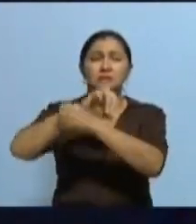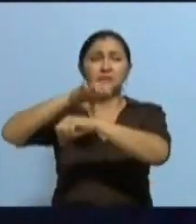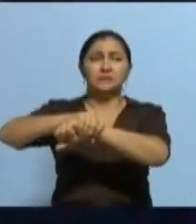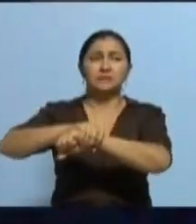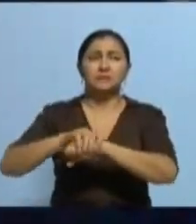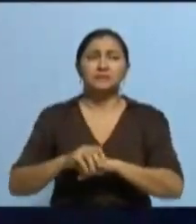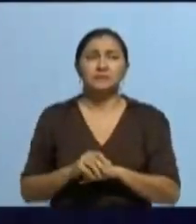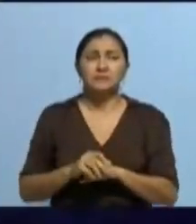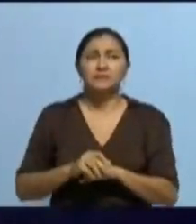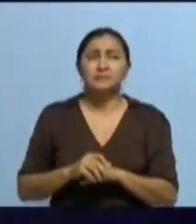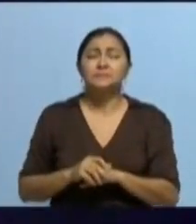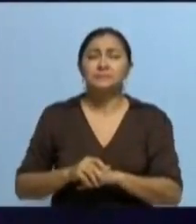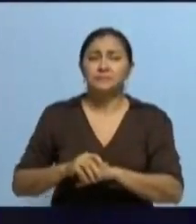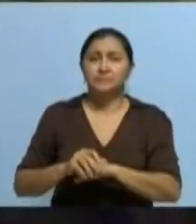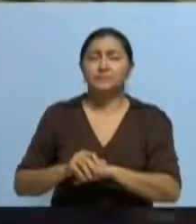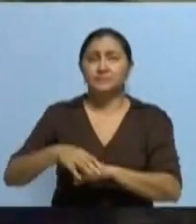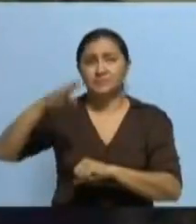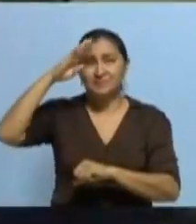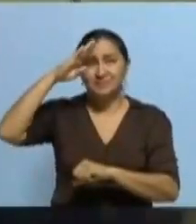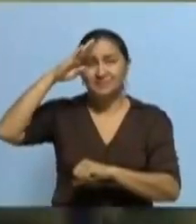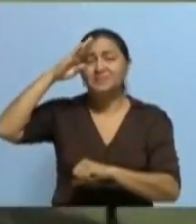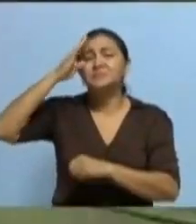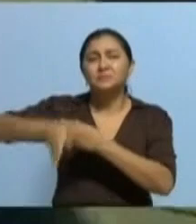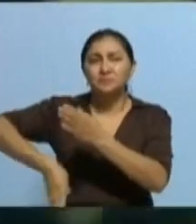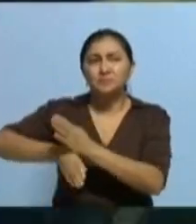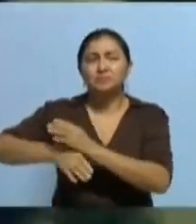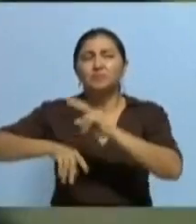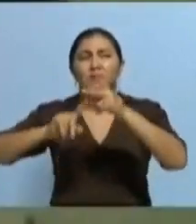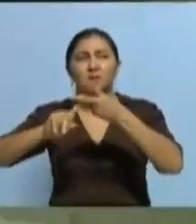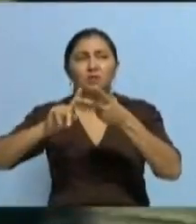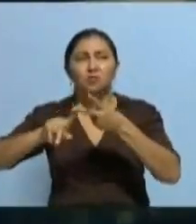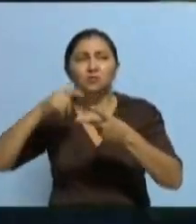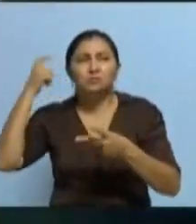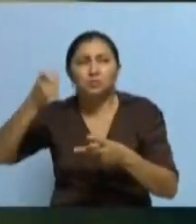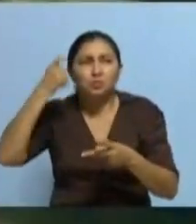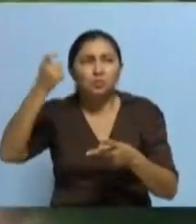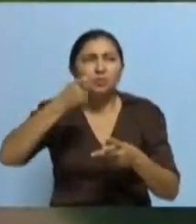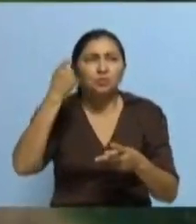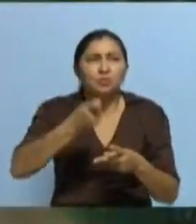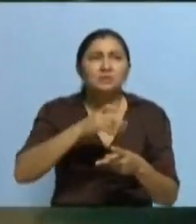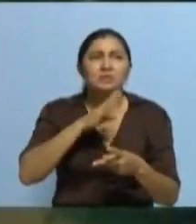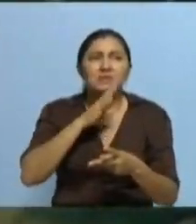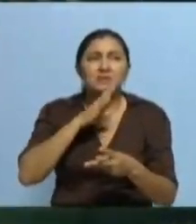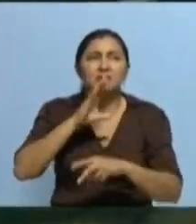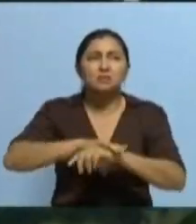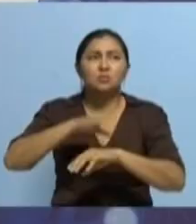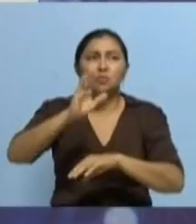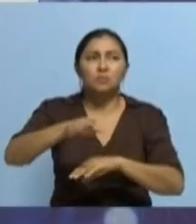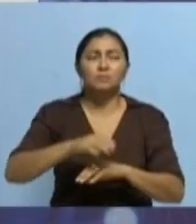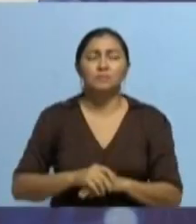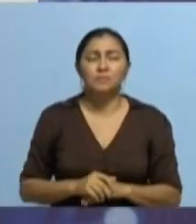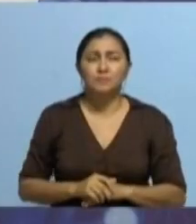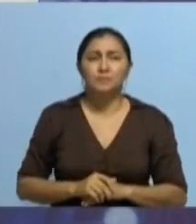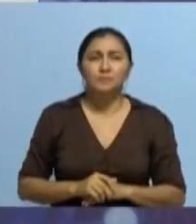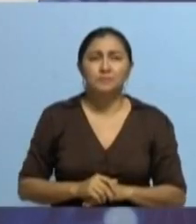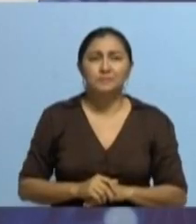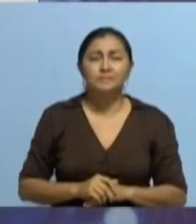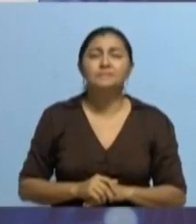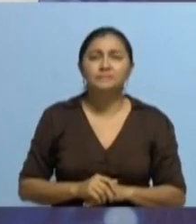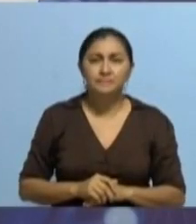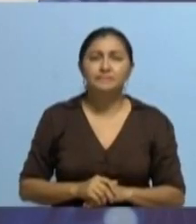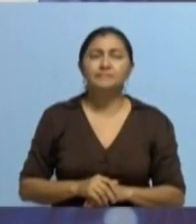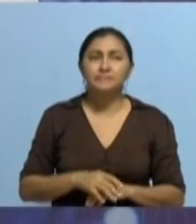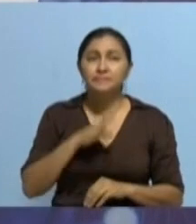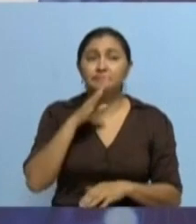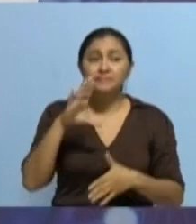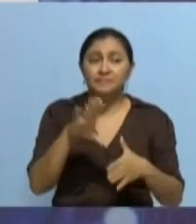competentes. La Policía Metropolitana sigue en la búsqueda del segundo señalado de haber participado en este hecho. Y el gremio de